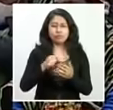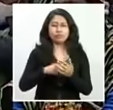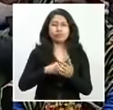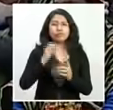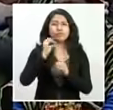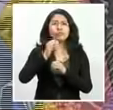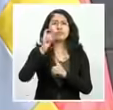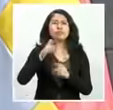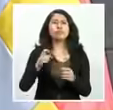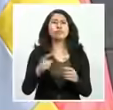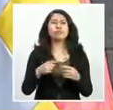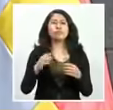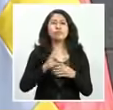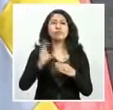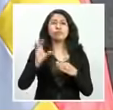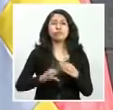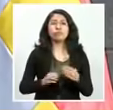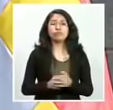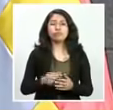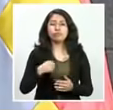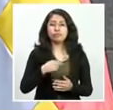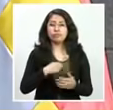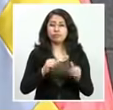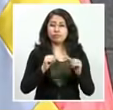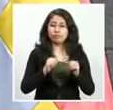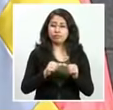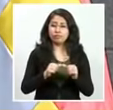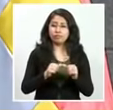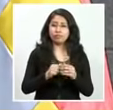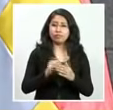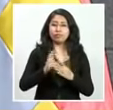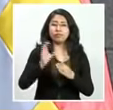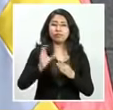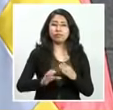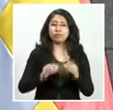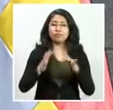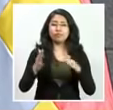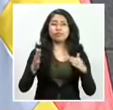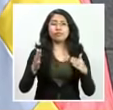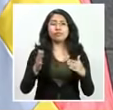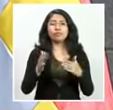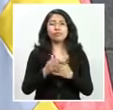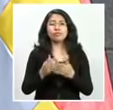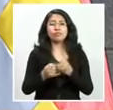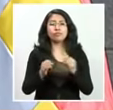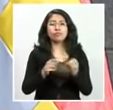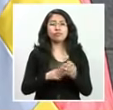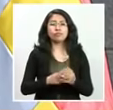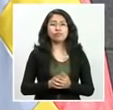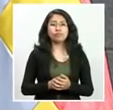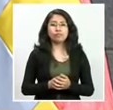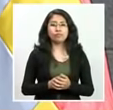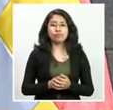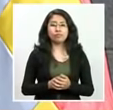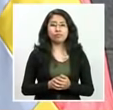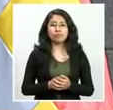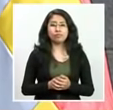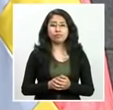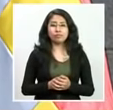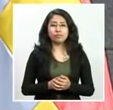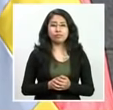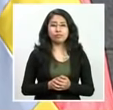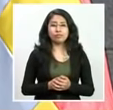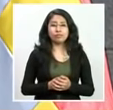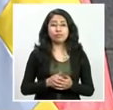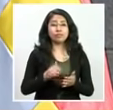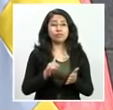cumplir. Vamos a cumplir la lucha contra la impunidad con los compañeros del equipo de nuestro gobierno, a